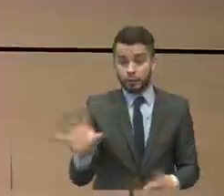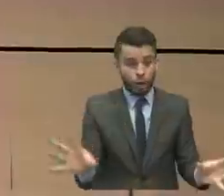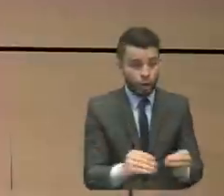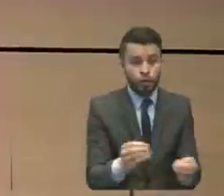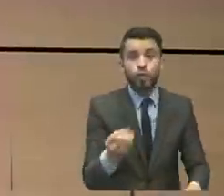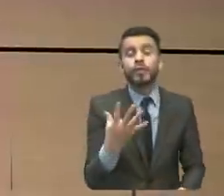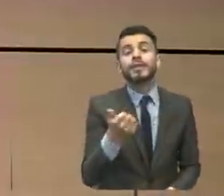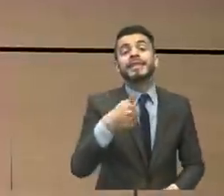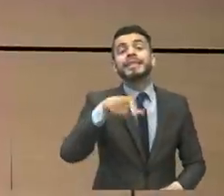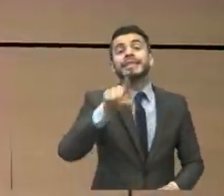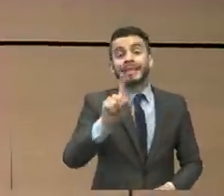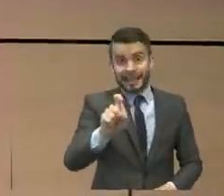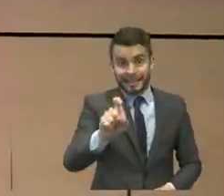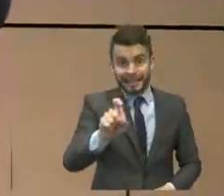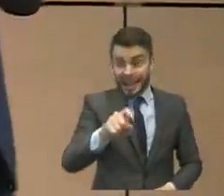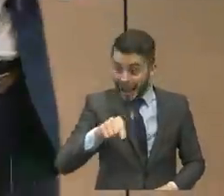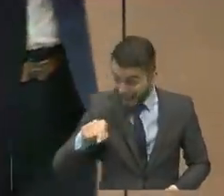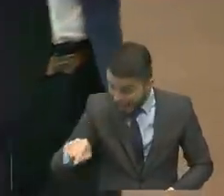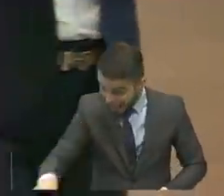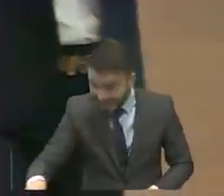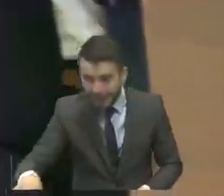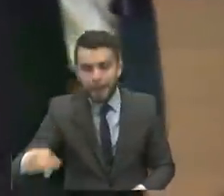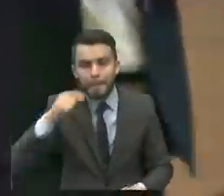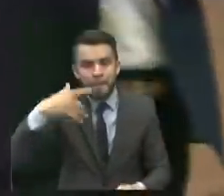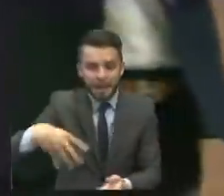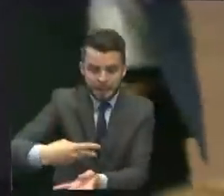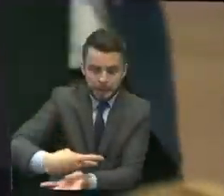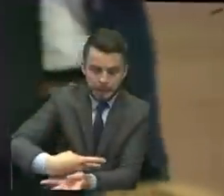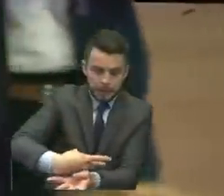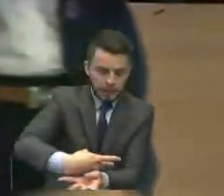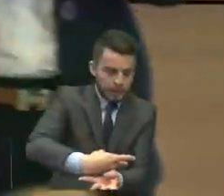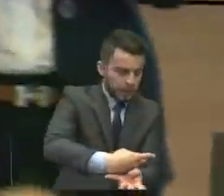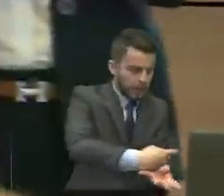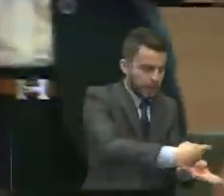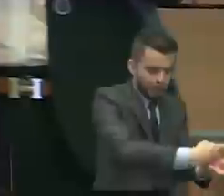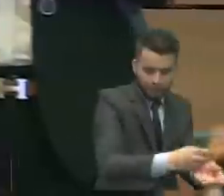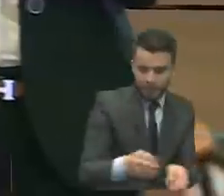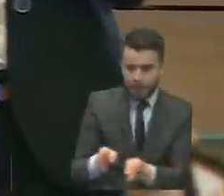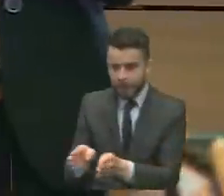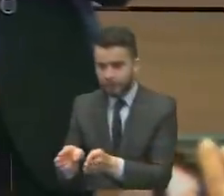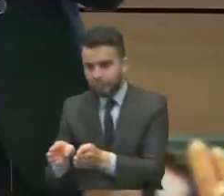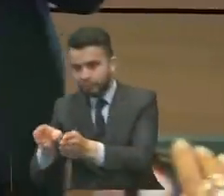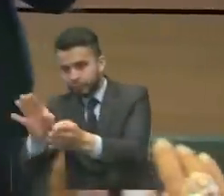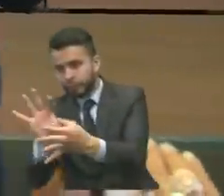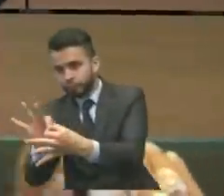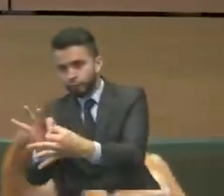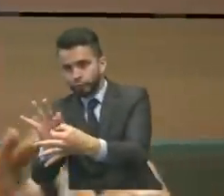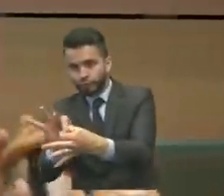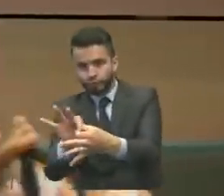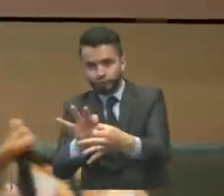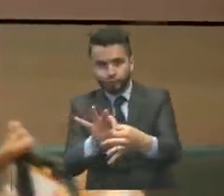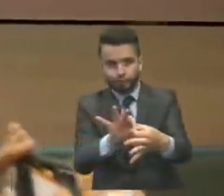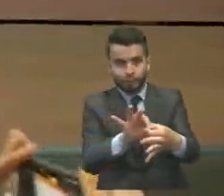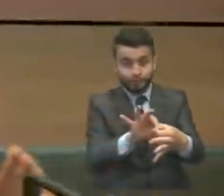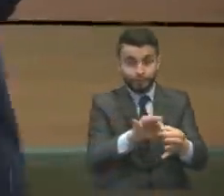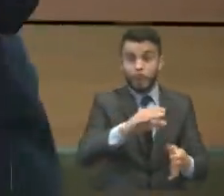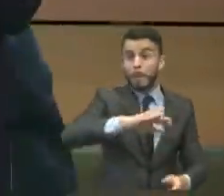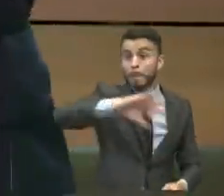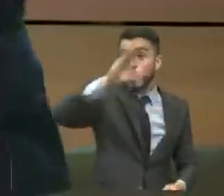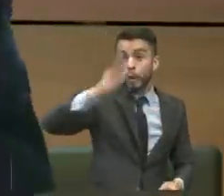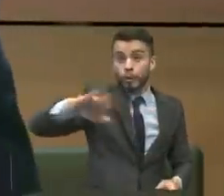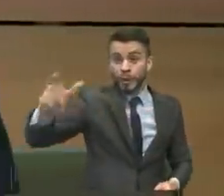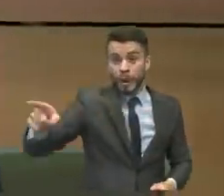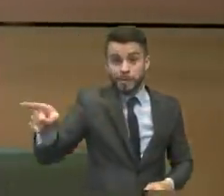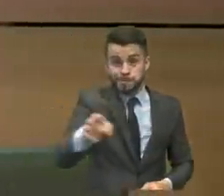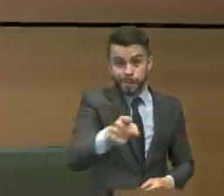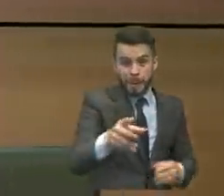pescado que interconecta el corredor de la séptima desde los cerros hasta la